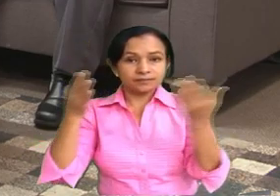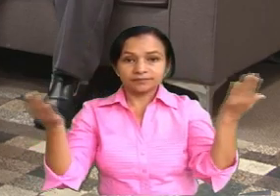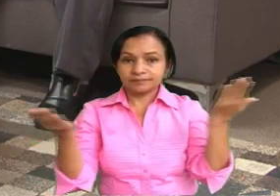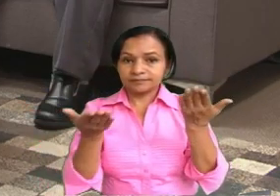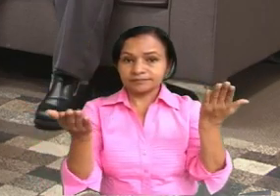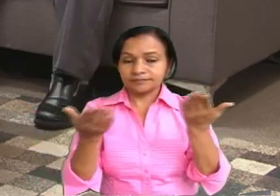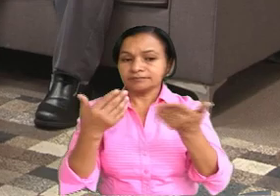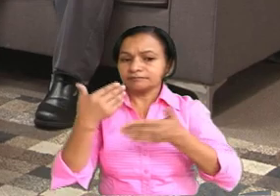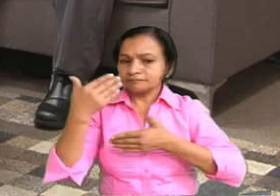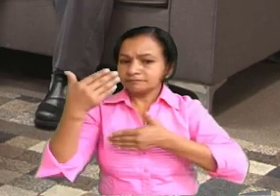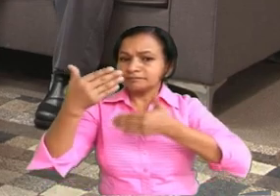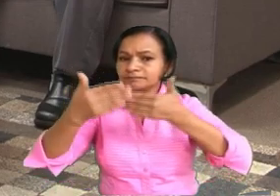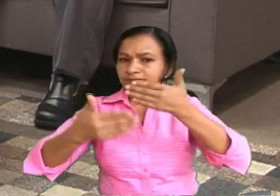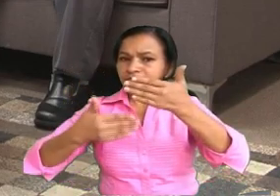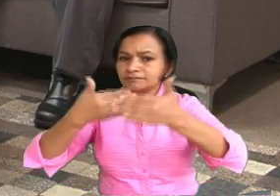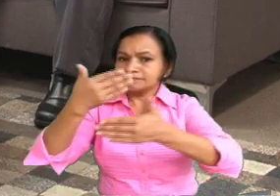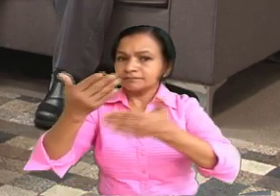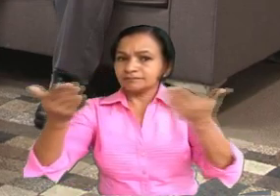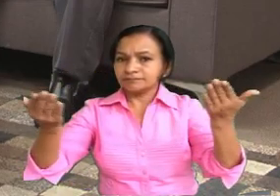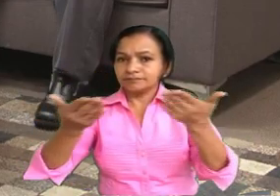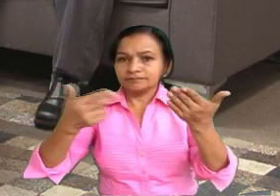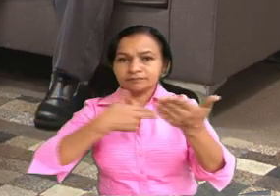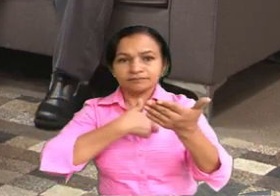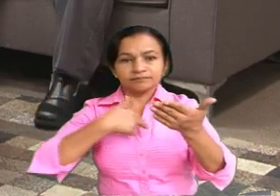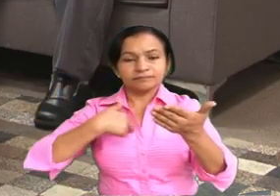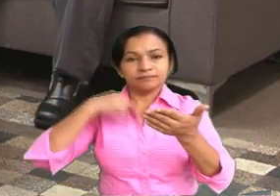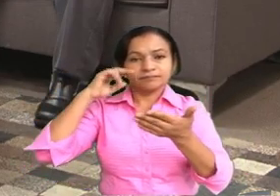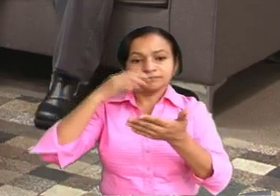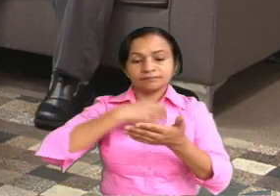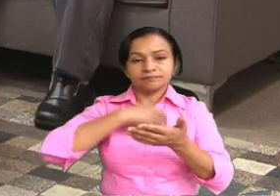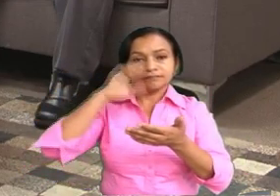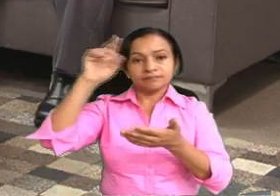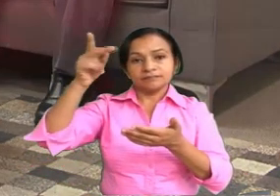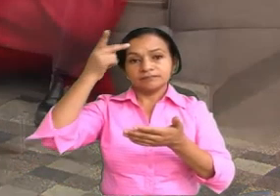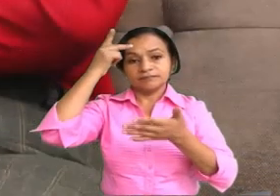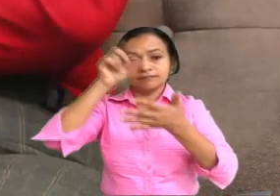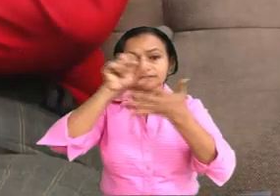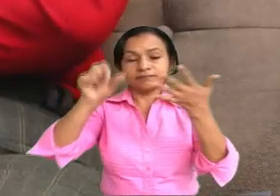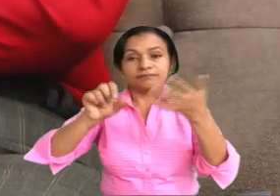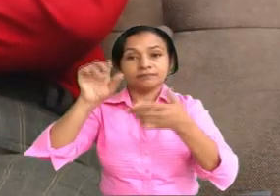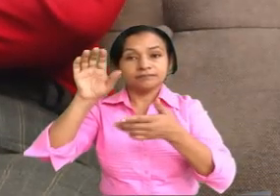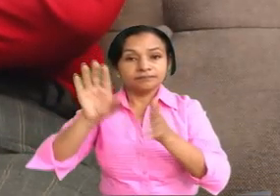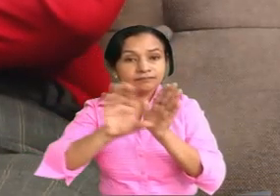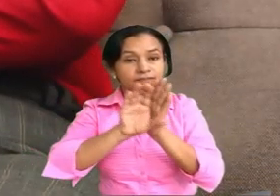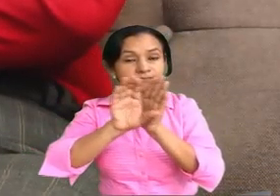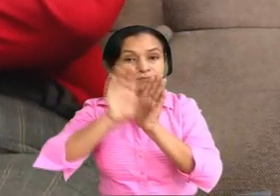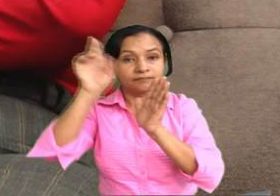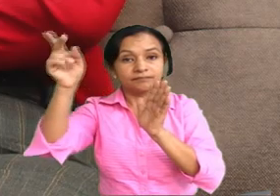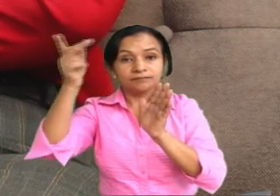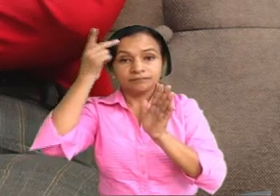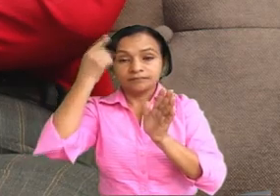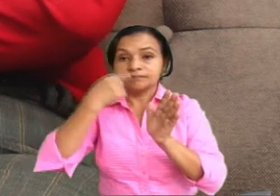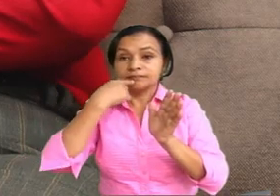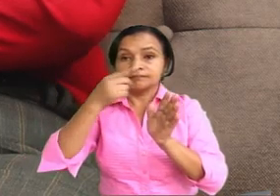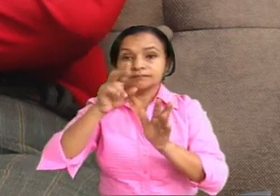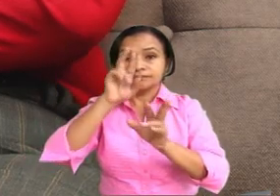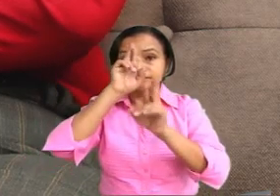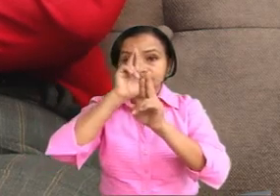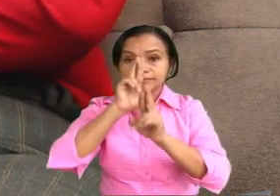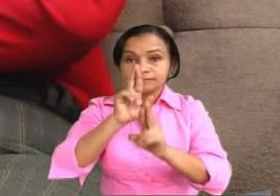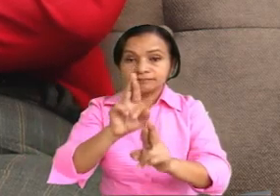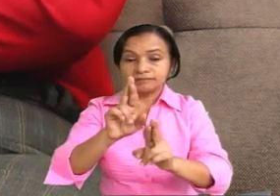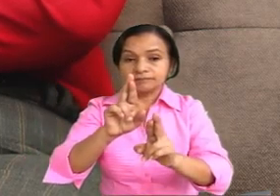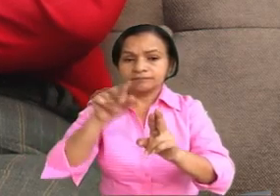ido avanzando? Y la Constitución Política en su artículo 5 lo dice también, respetando que somos un